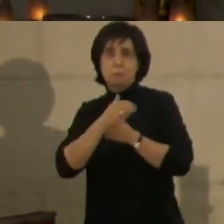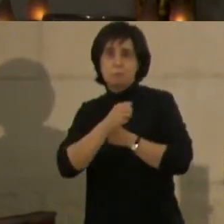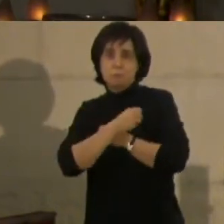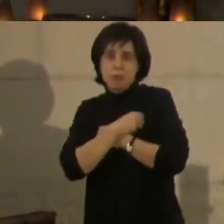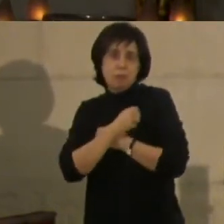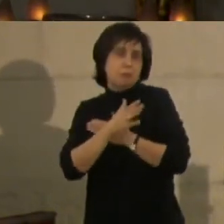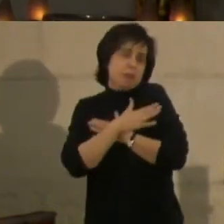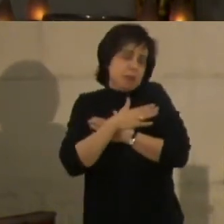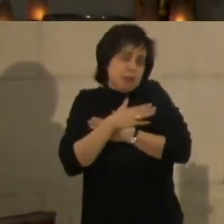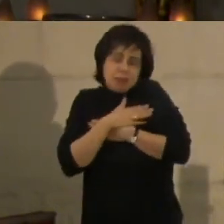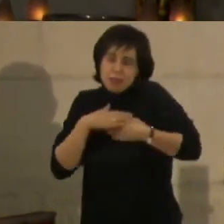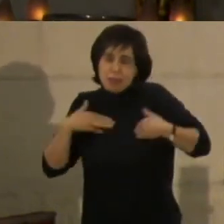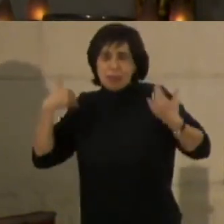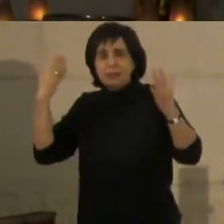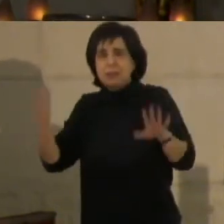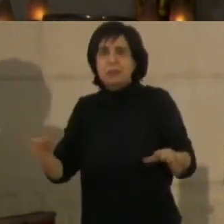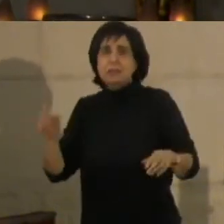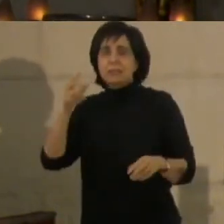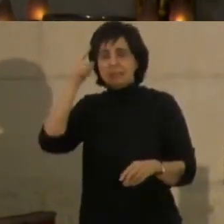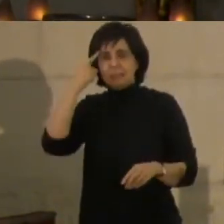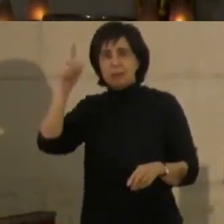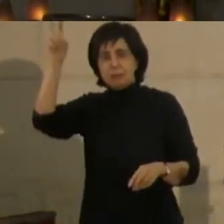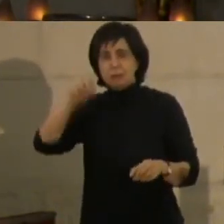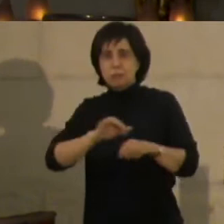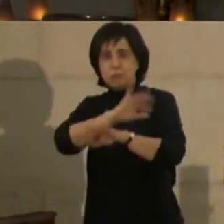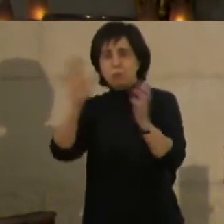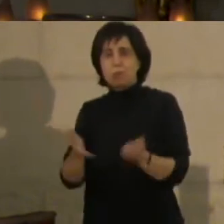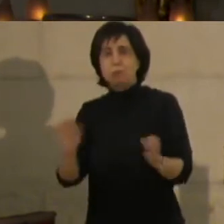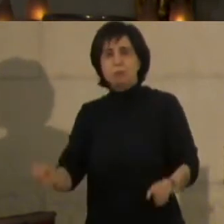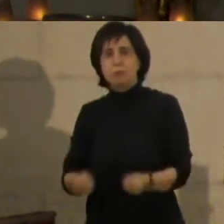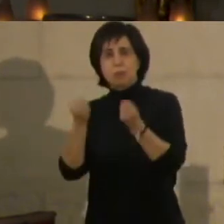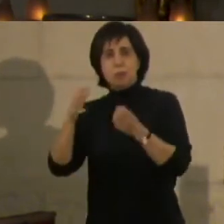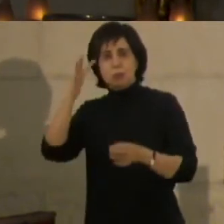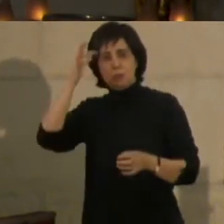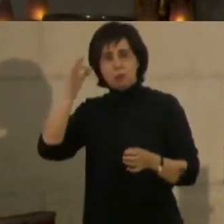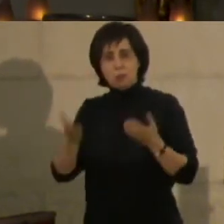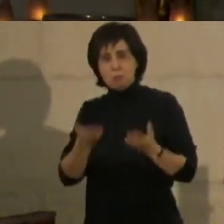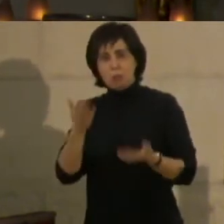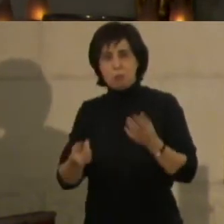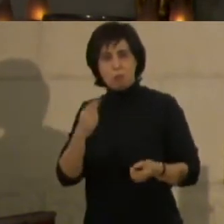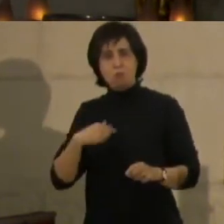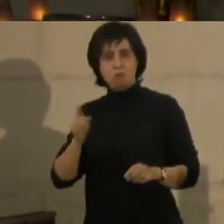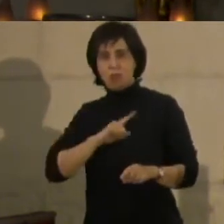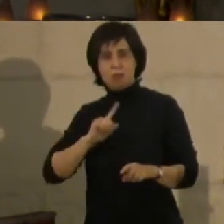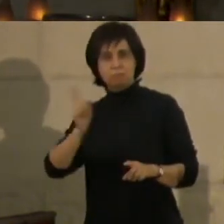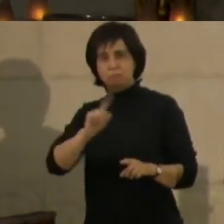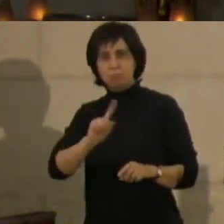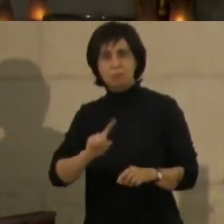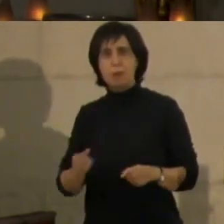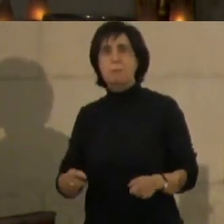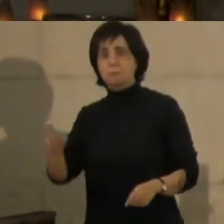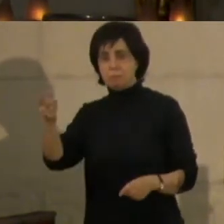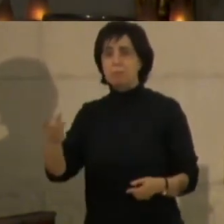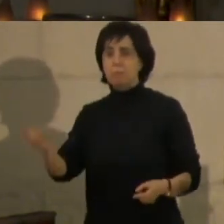quiere y sé que ha venido a este mundo para salvarme. No me juzga, no me juzga, me viene a